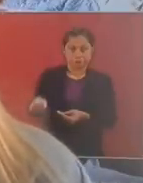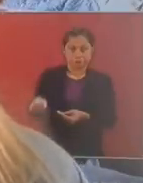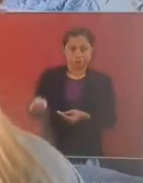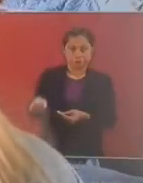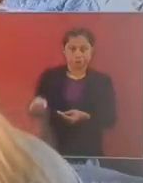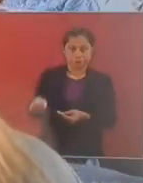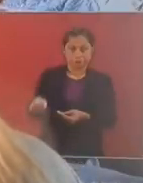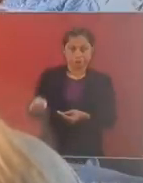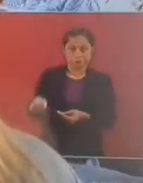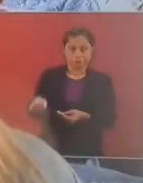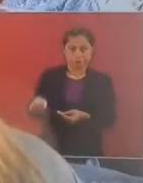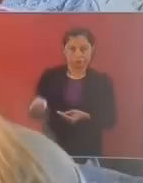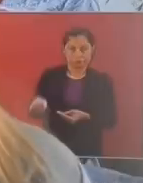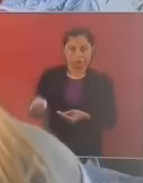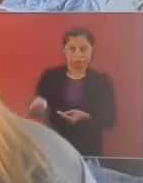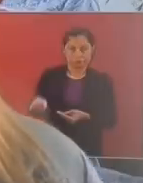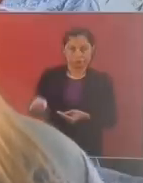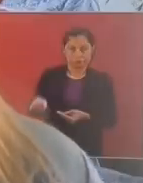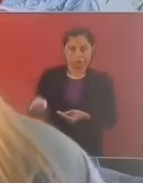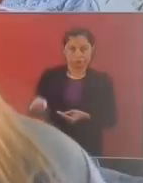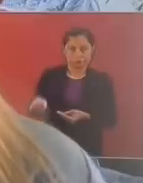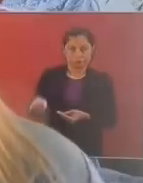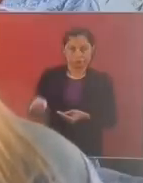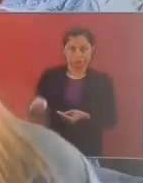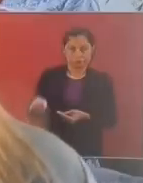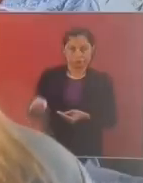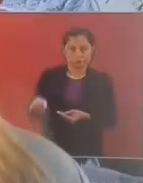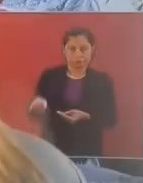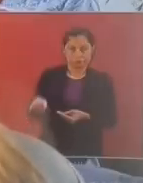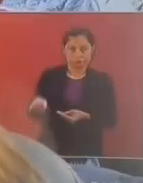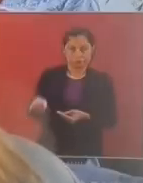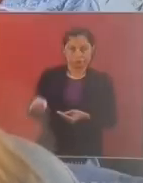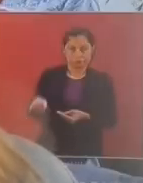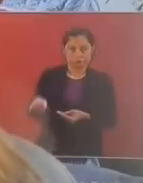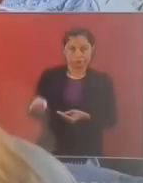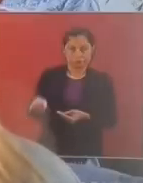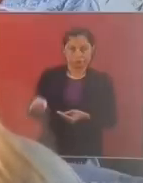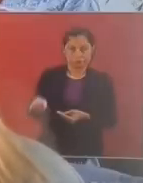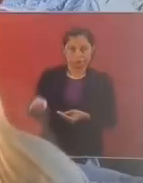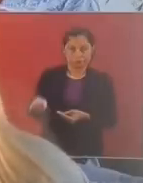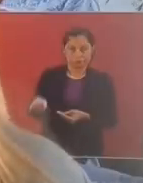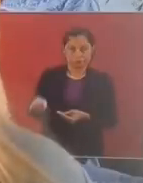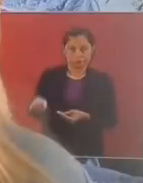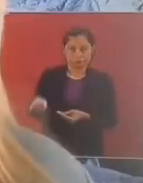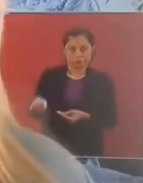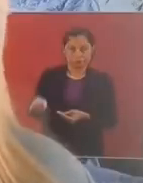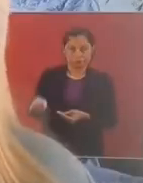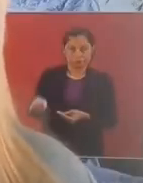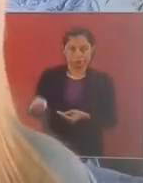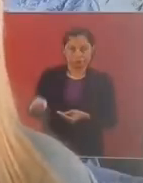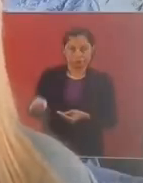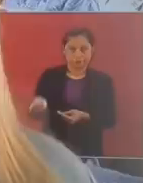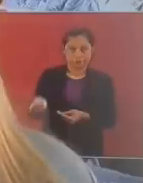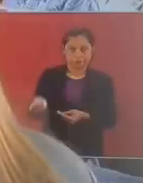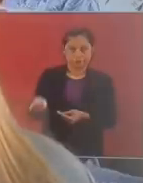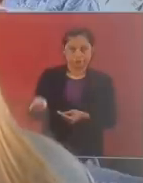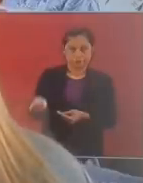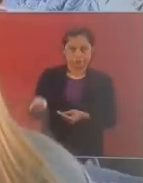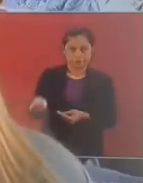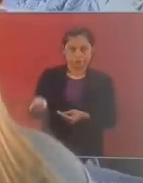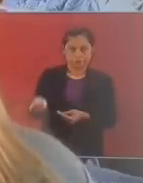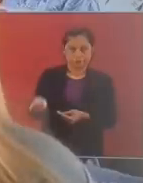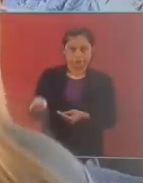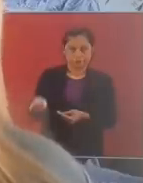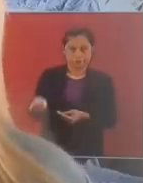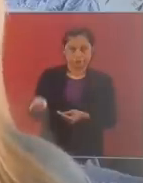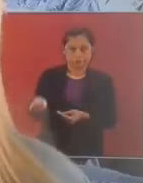sea, de 65 años. Porque también he recibido yo algunos mensajes de ustedes, y que les agradezco muchísimo, que me dicen,